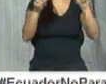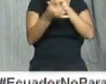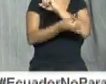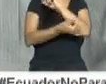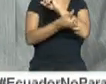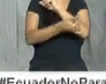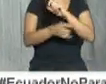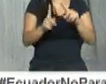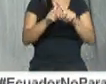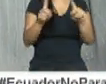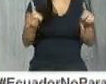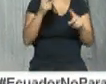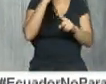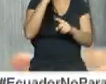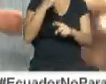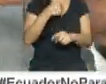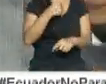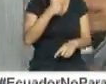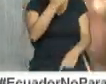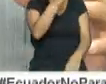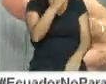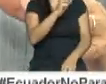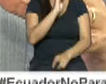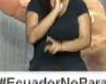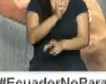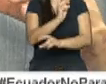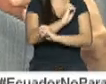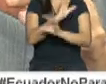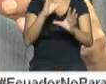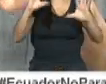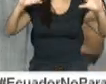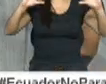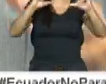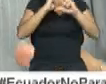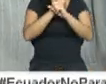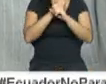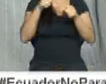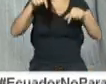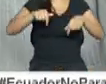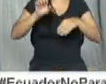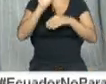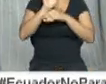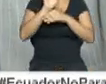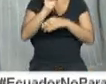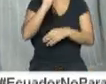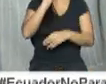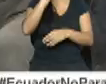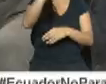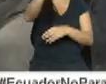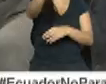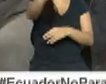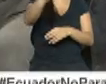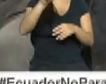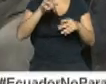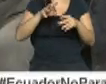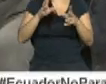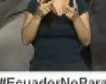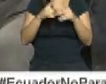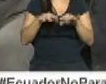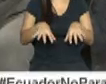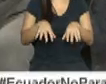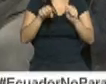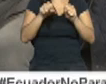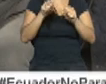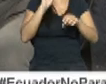entro a la respuesta de tu pregunta. En nuestro país yo creo que se logró sostener esta visión más